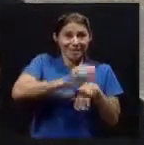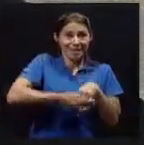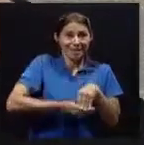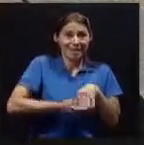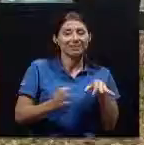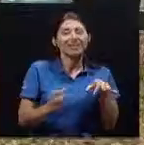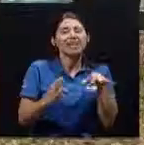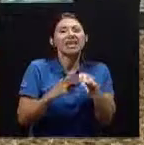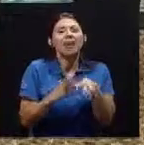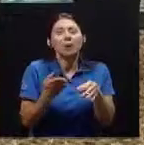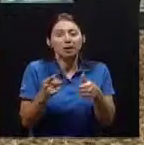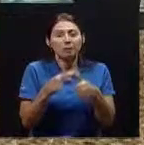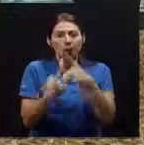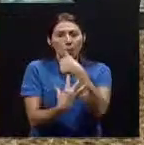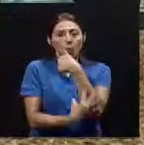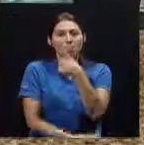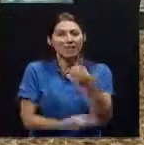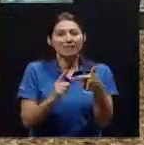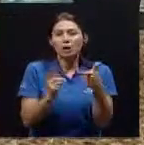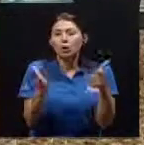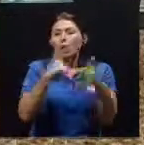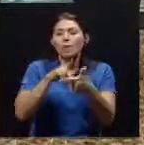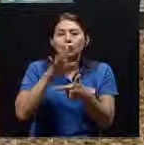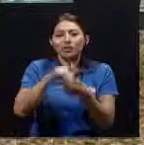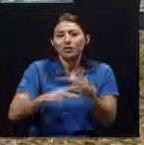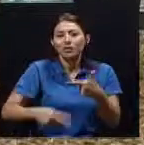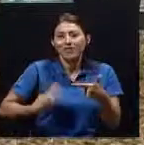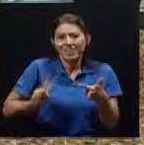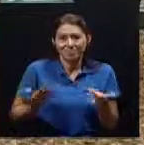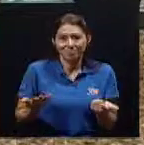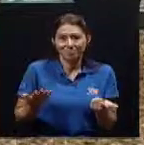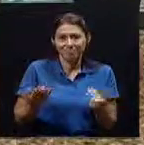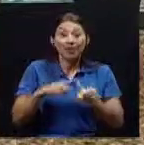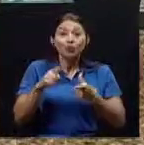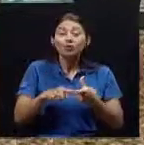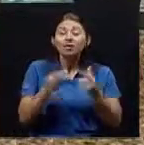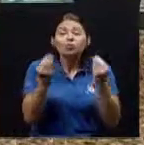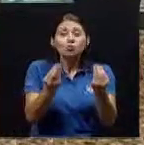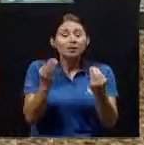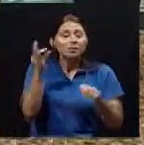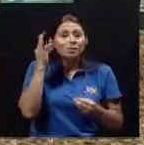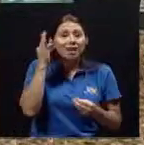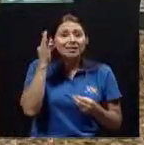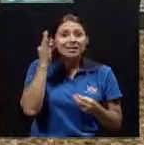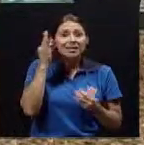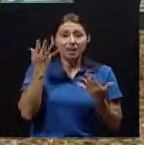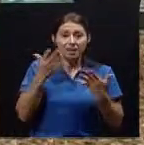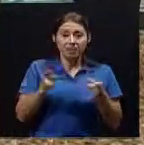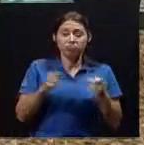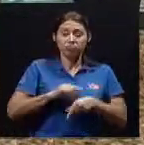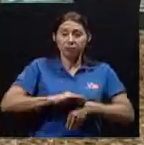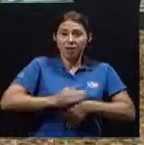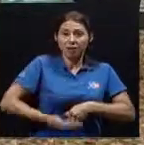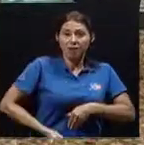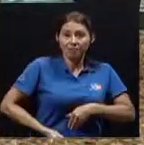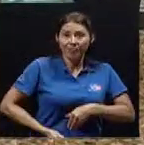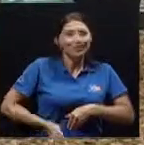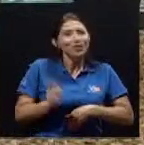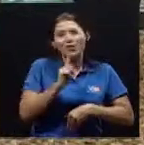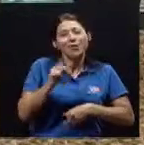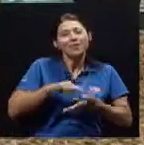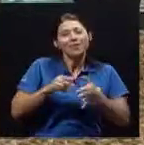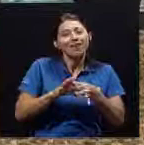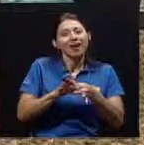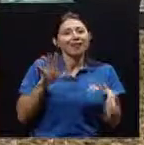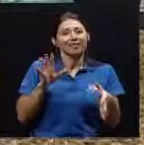cierto?, a pobreza, a carencia de proyectos de vida, y embarazarse entonces para muchas muchachas en realidad no es un accidente,